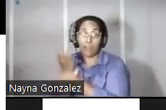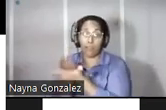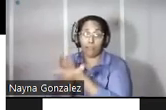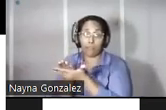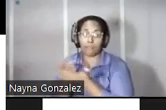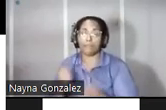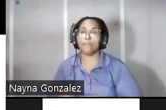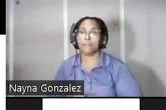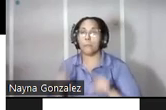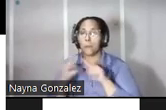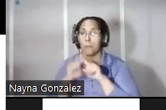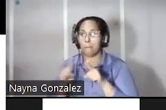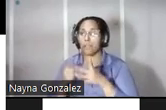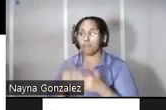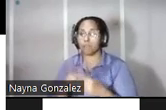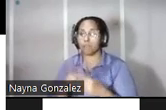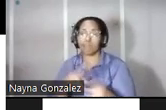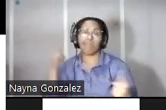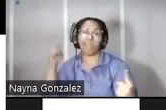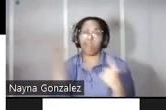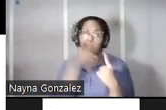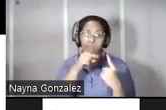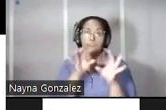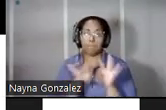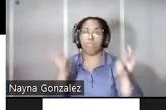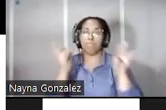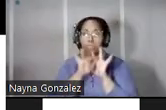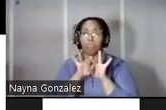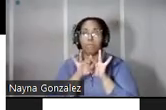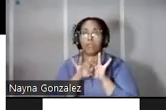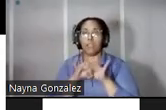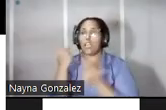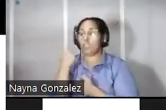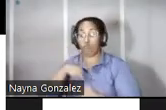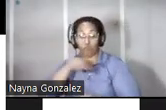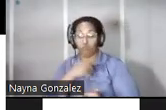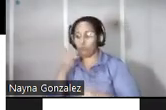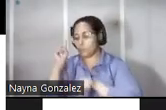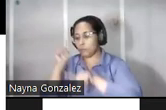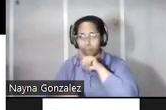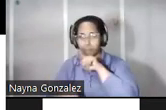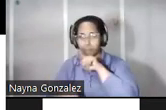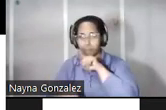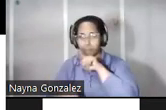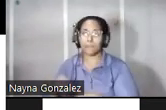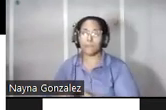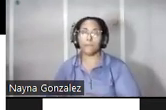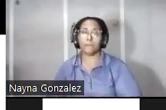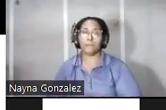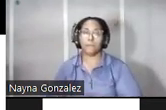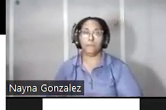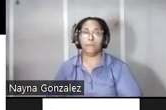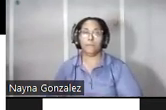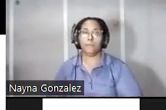evidencia al respecto, pero me parece un punto vital a no omitirse y a considerarse en este tipo de